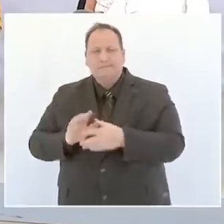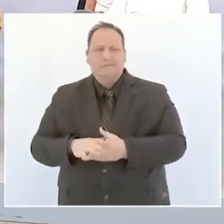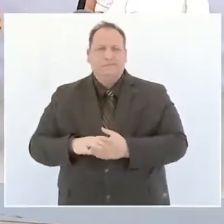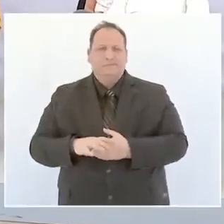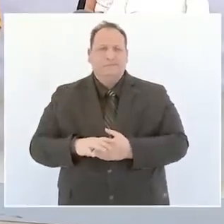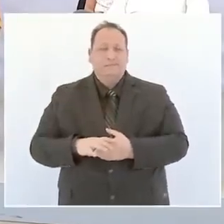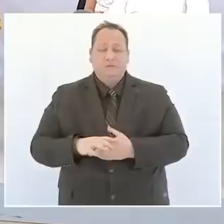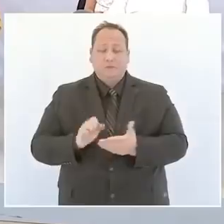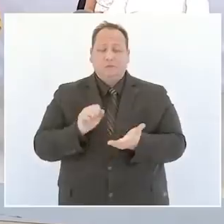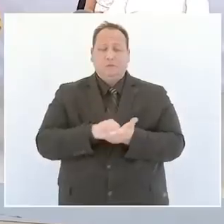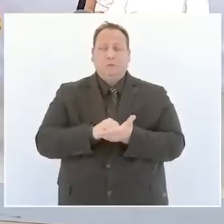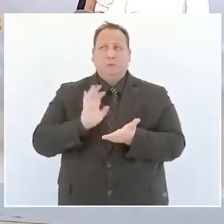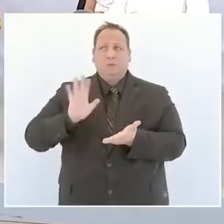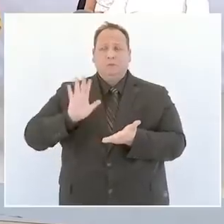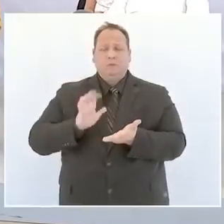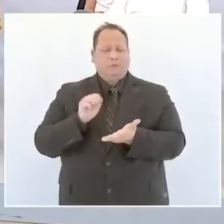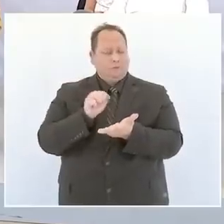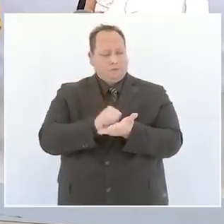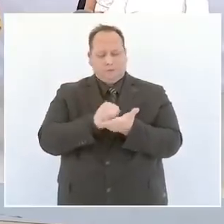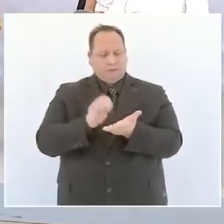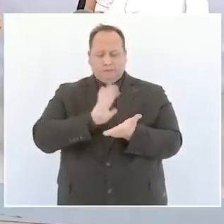Y toco madera, pero